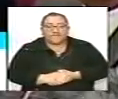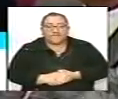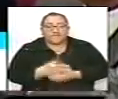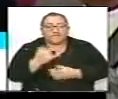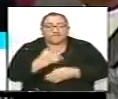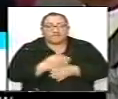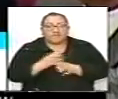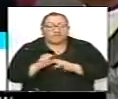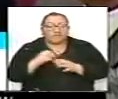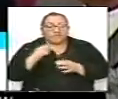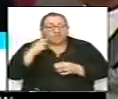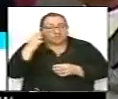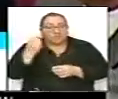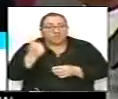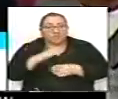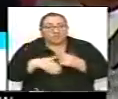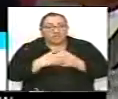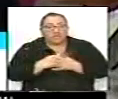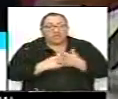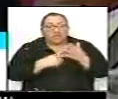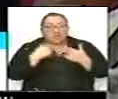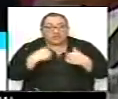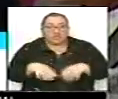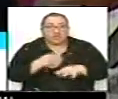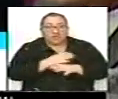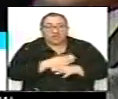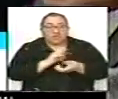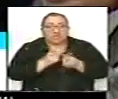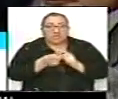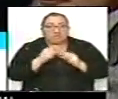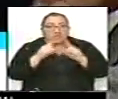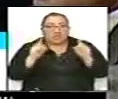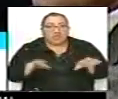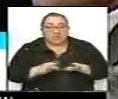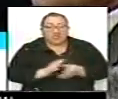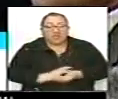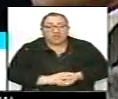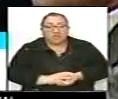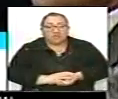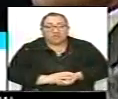hacer política alrededor de lo que es ya la revolución digital.